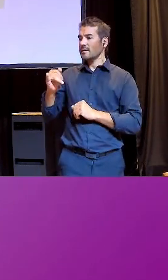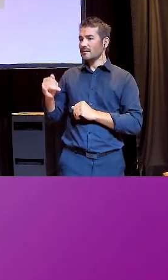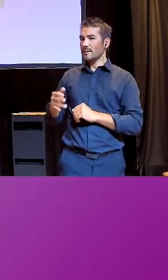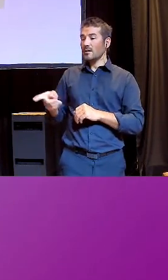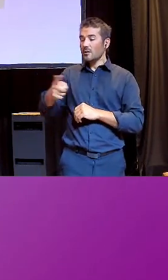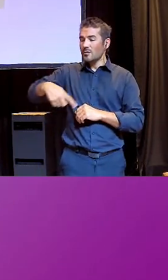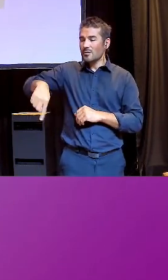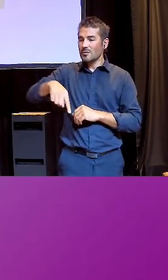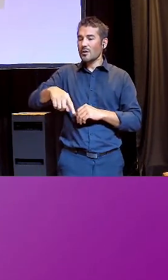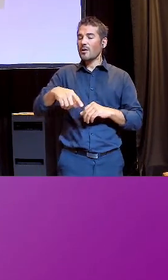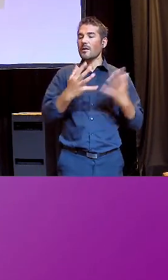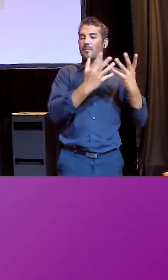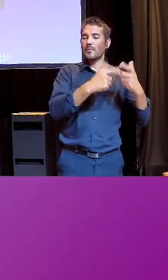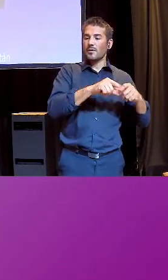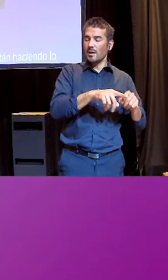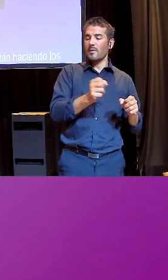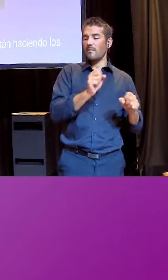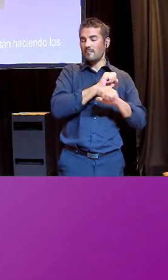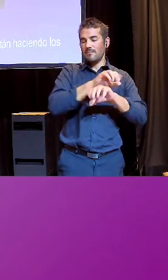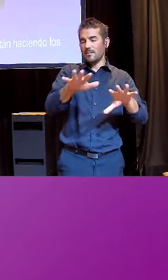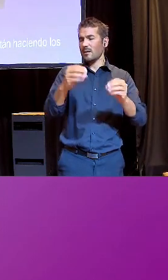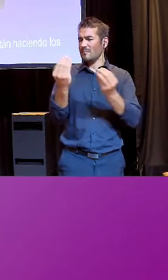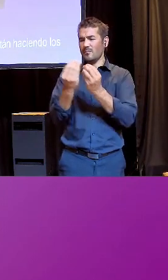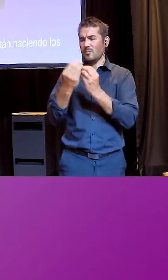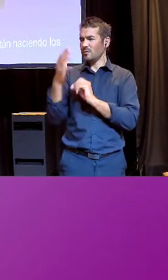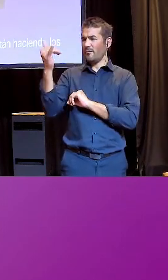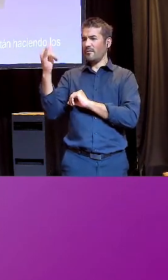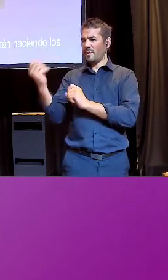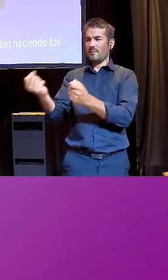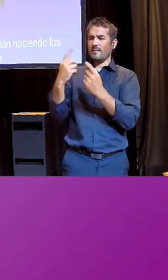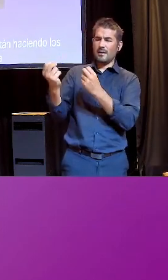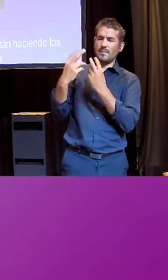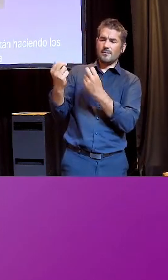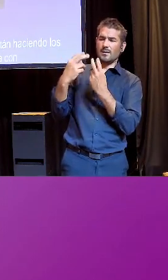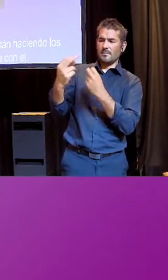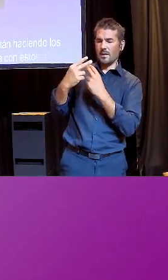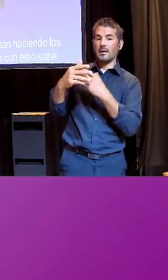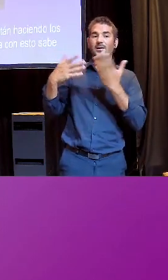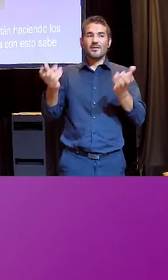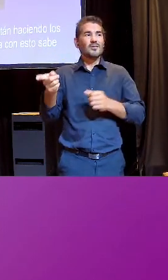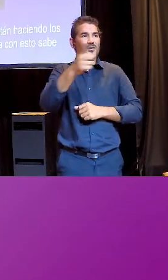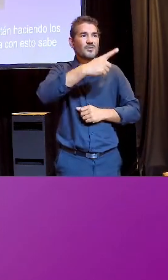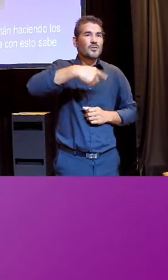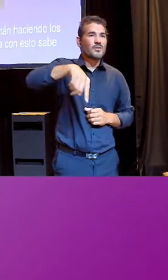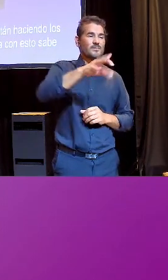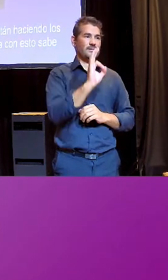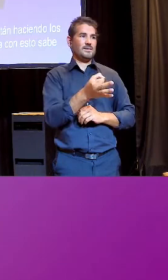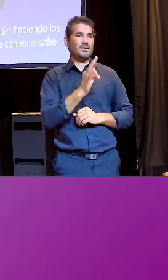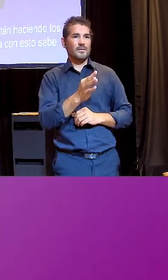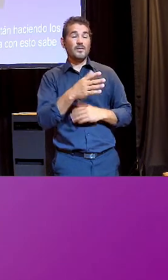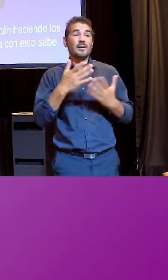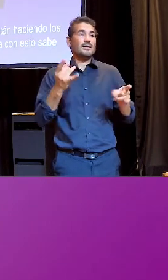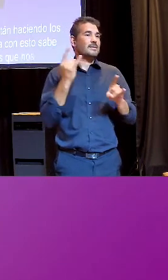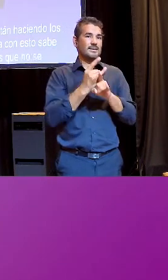impresionantes de estos programas que están haciendo los papás y es tal cual. Cualquiera que trabaja con esto sabe que los padres escuchan más a otros padres que